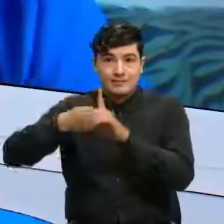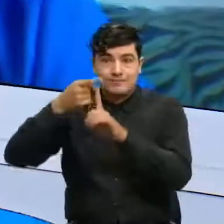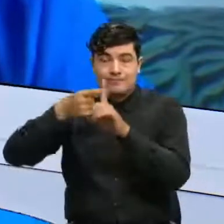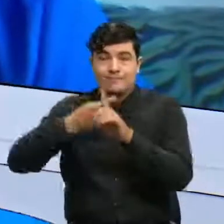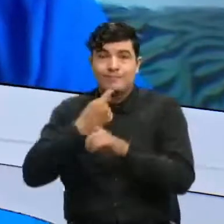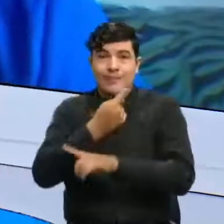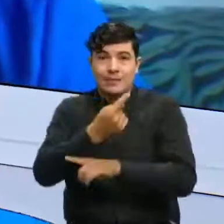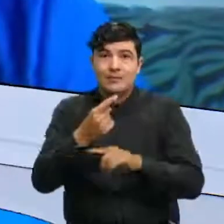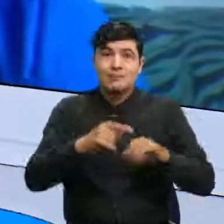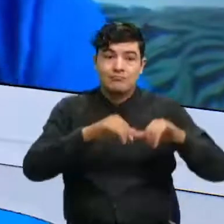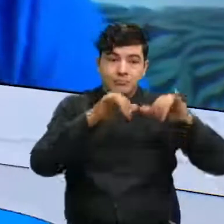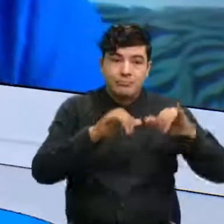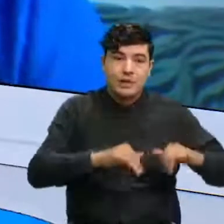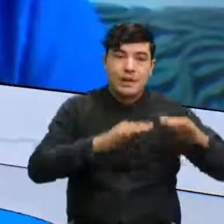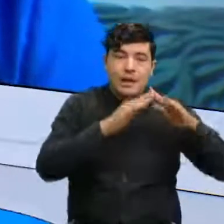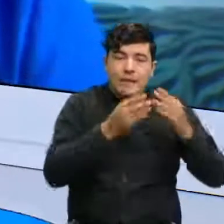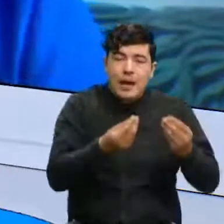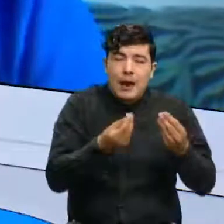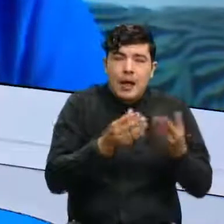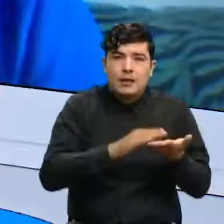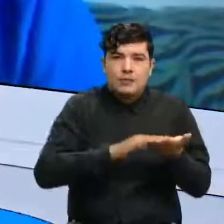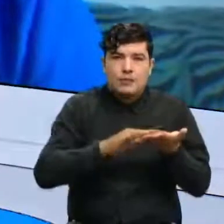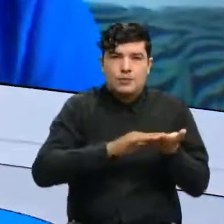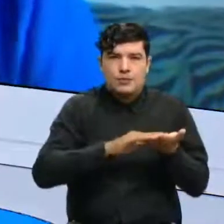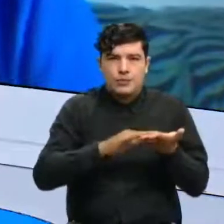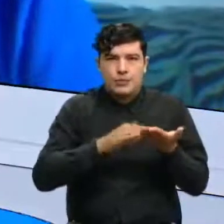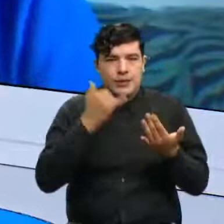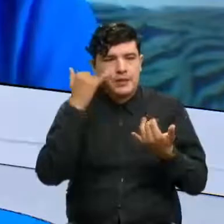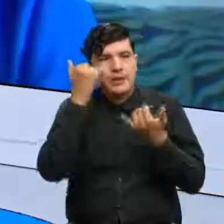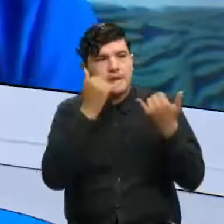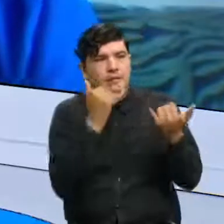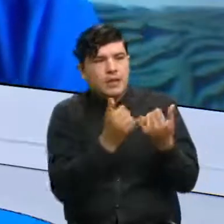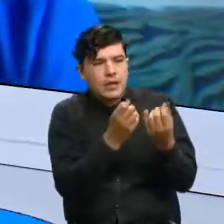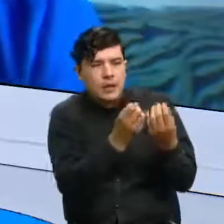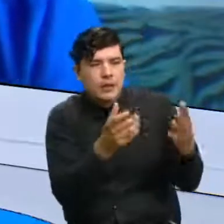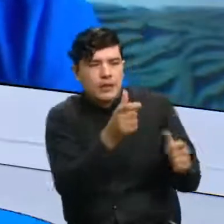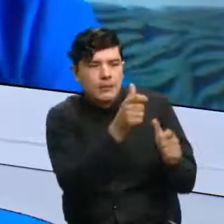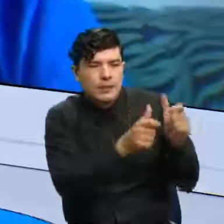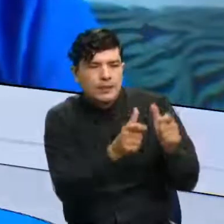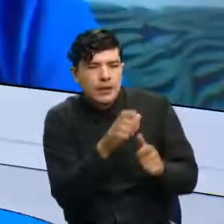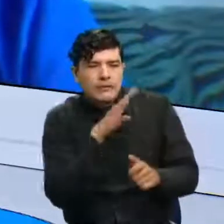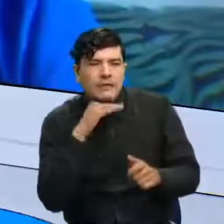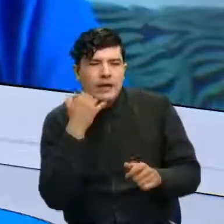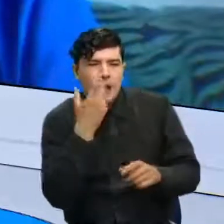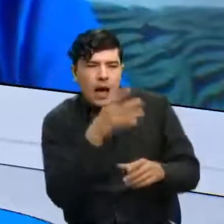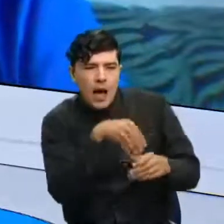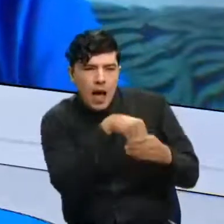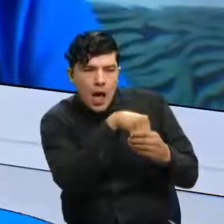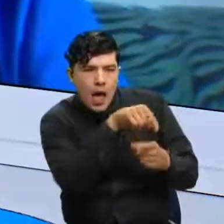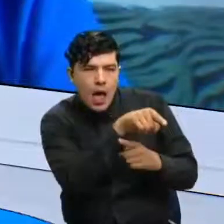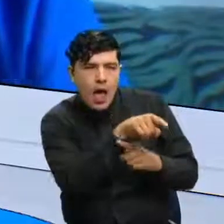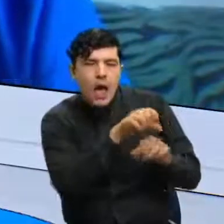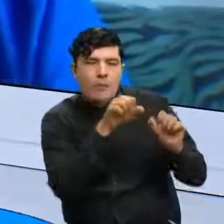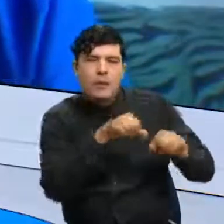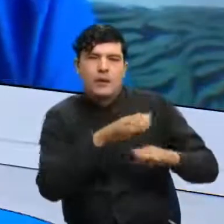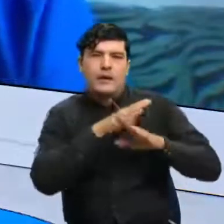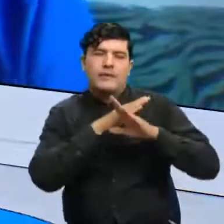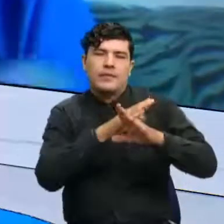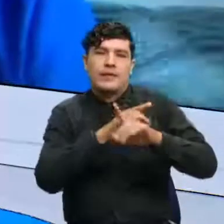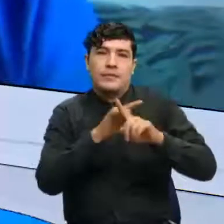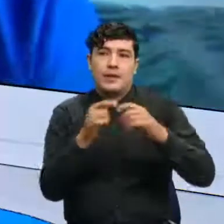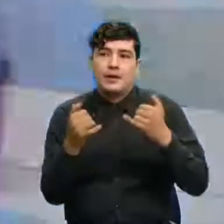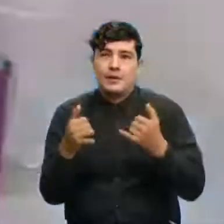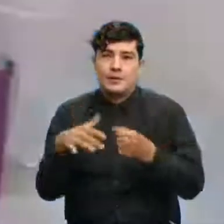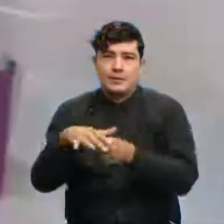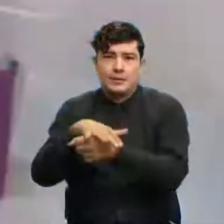la solución para detectar los casos y poder entonces evitar la transmisión. Pero esta situación gris,